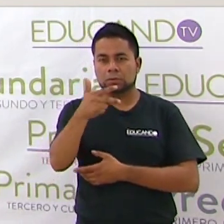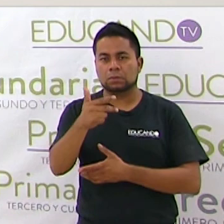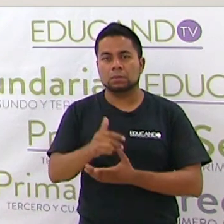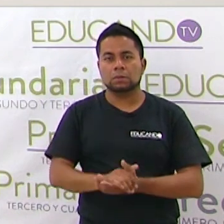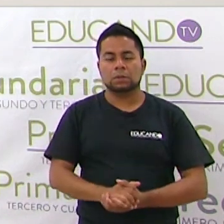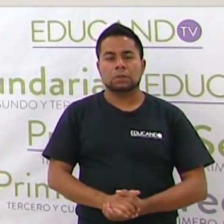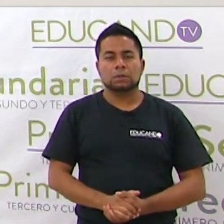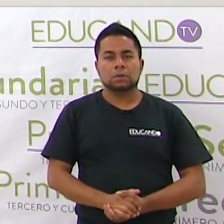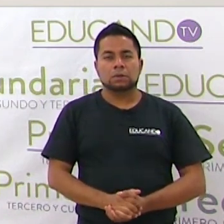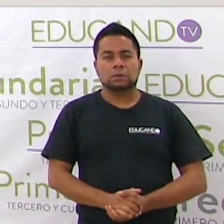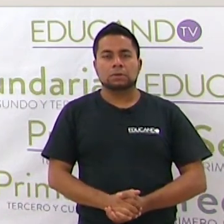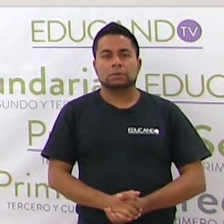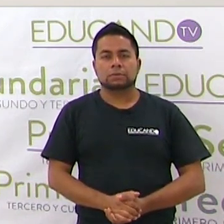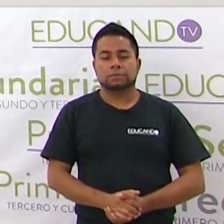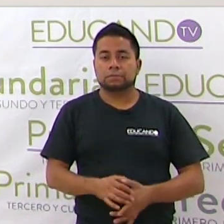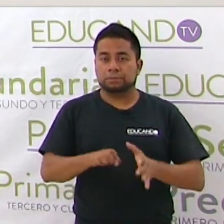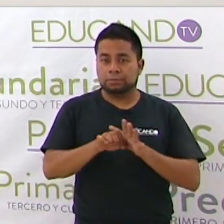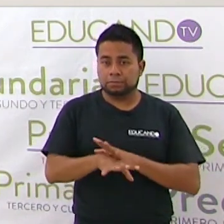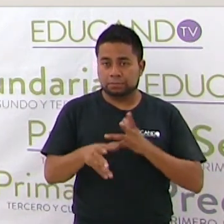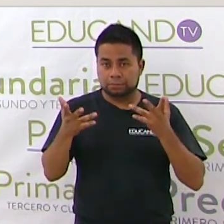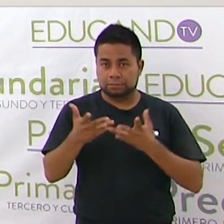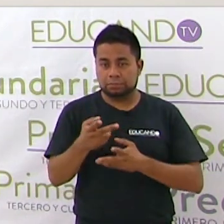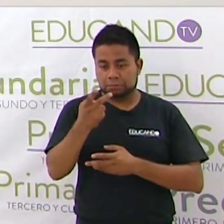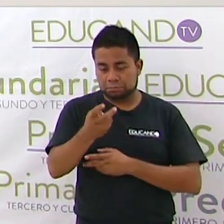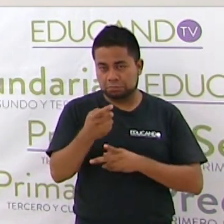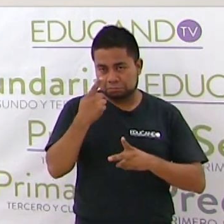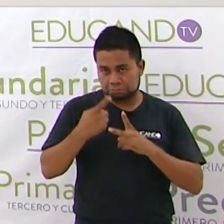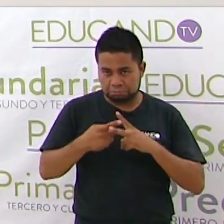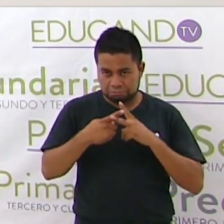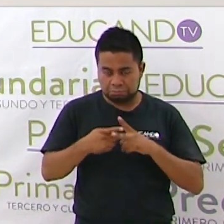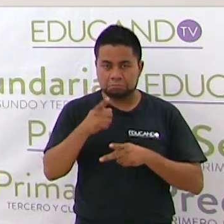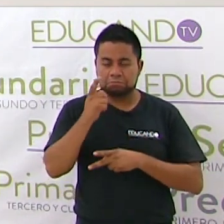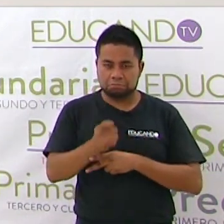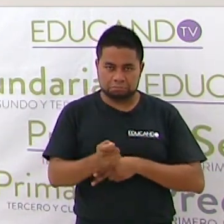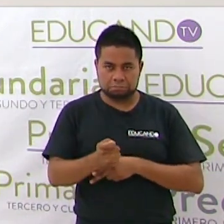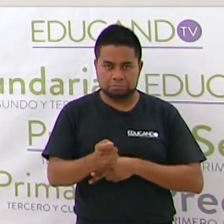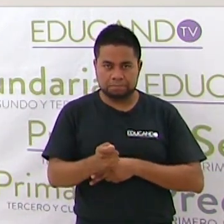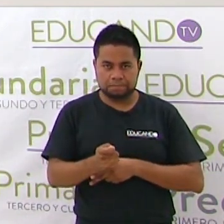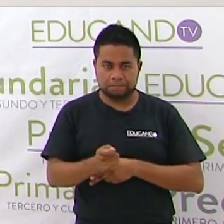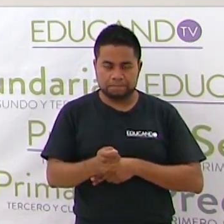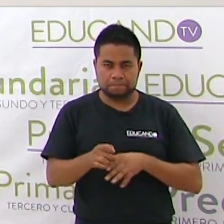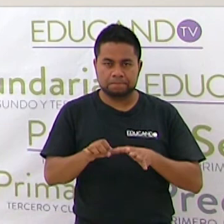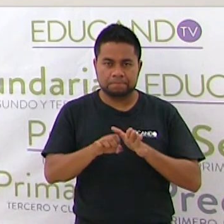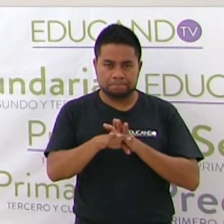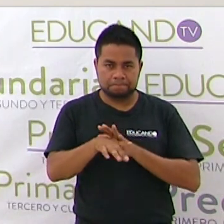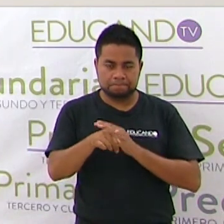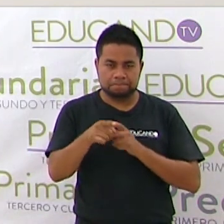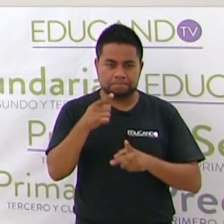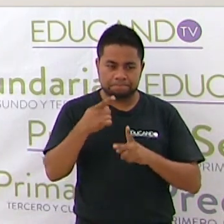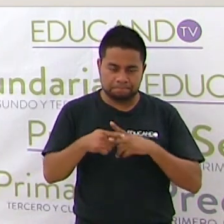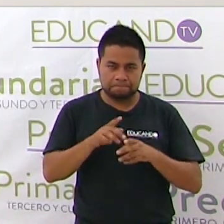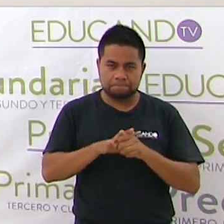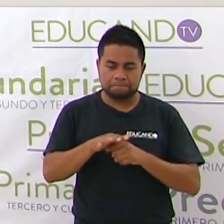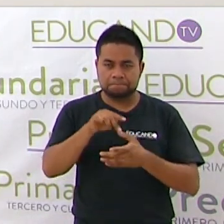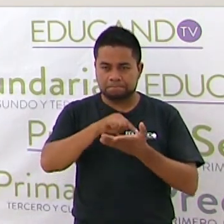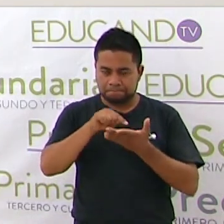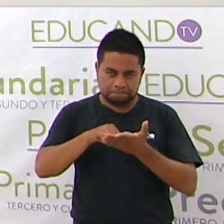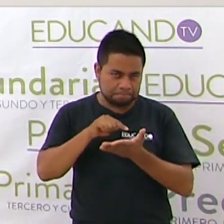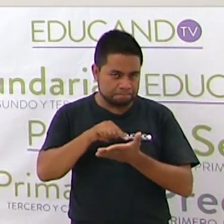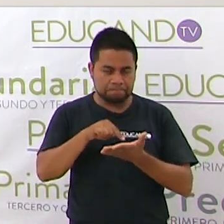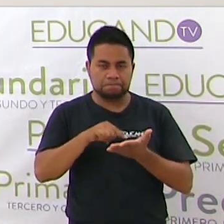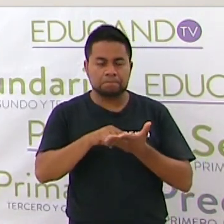4.188.8. Si hacemos este algoritmo, niñas y niños, o sea, si hacemos utilizamos nuestra calculadora o desarrollamos